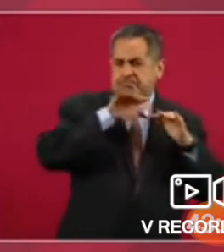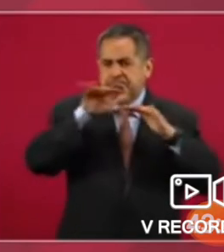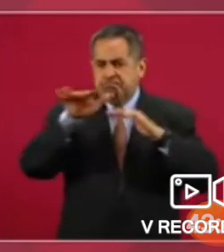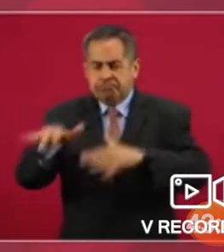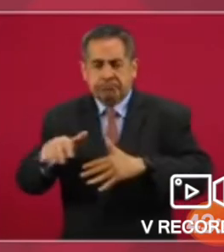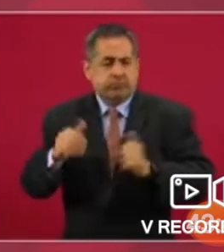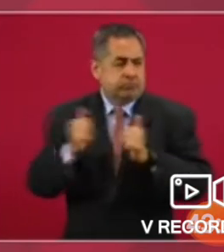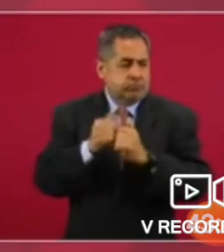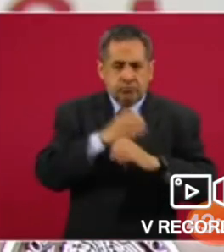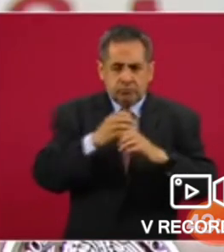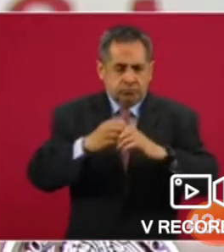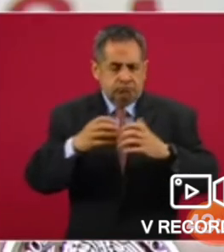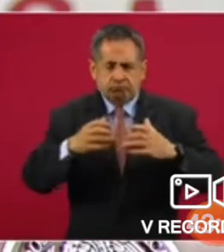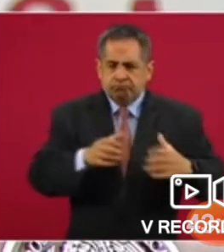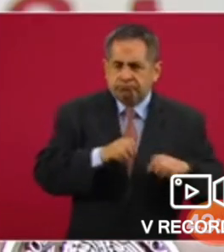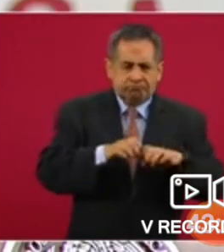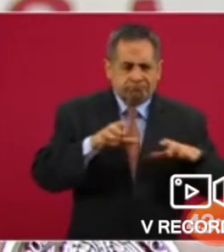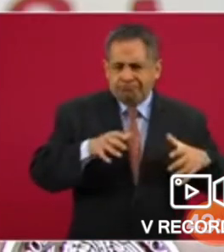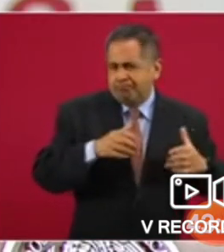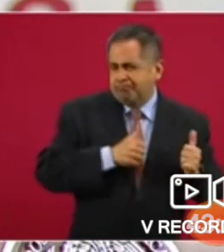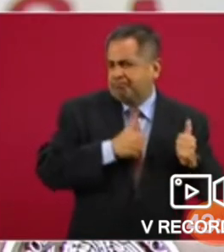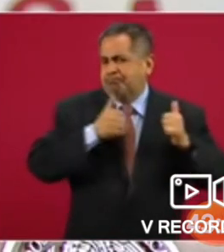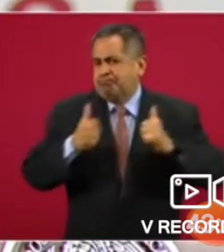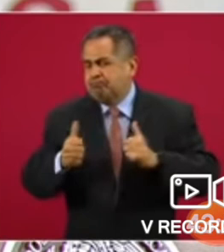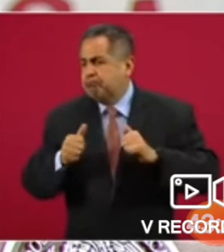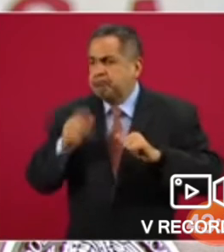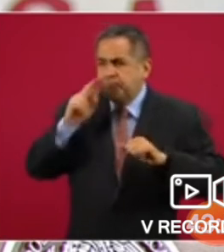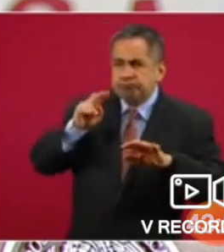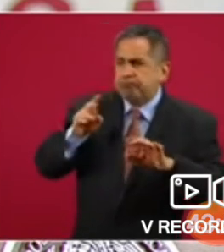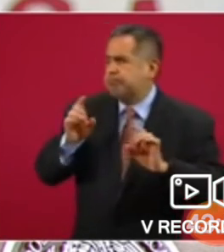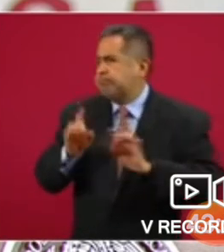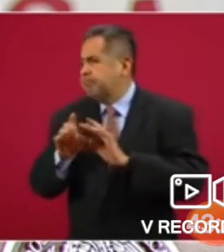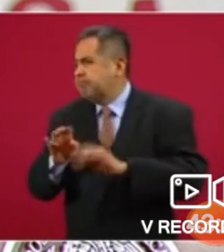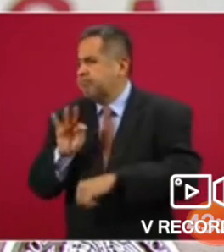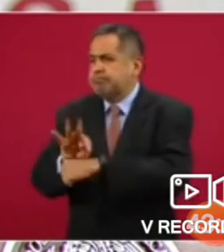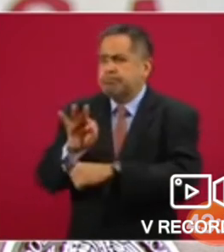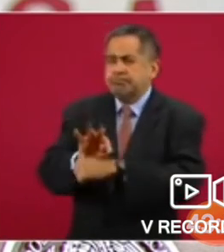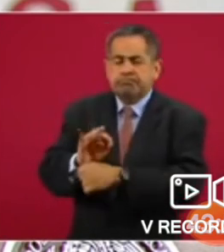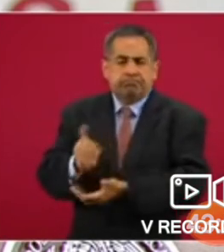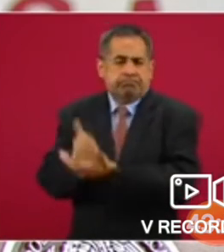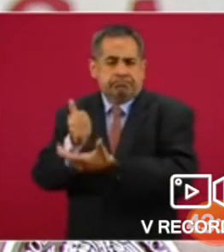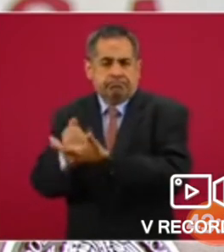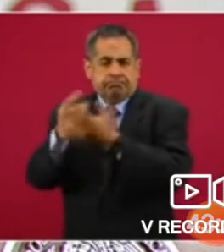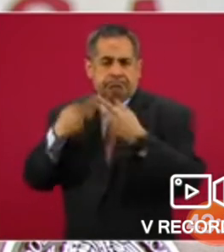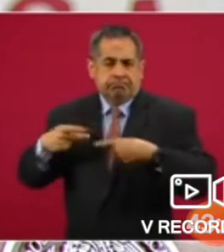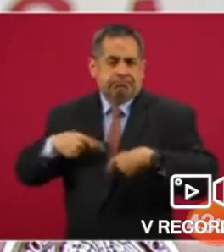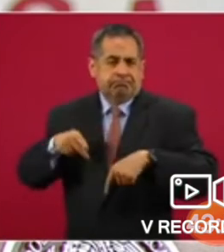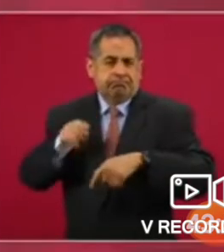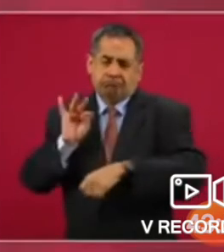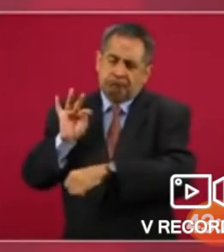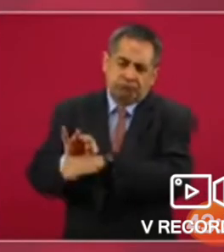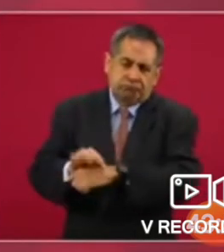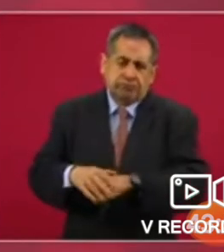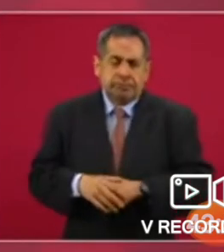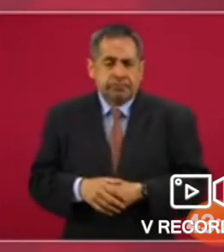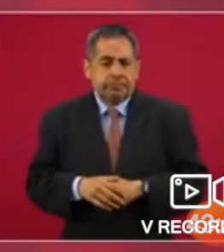con todos los equipos necesarios para proteger a la población. Vamos a